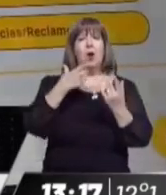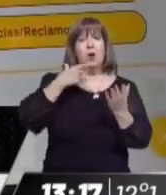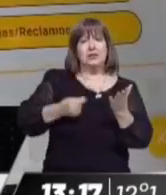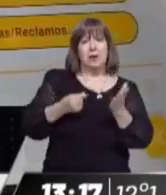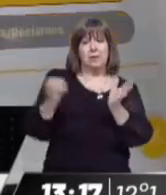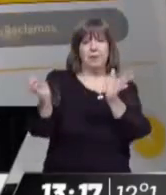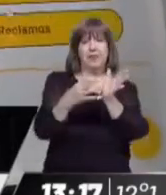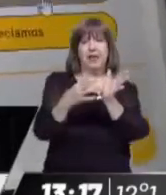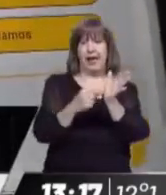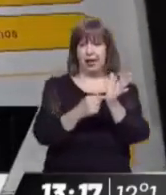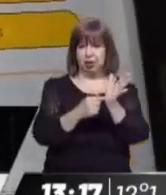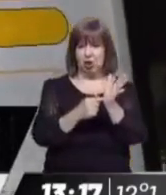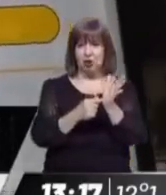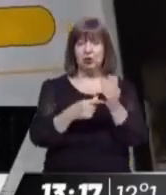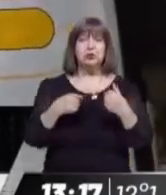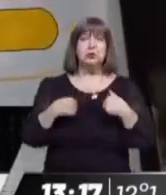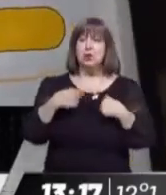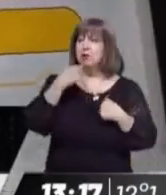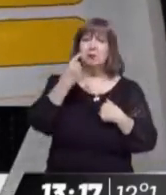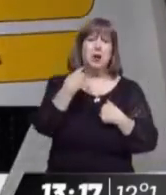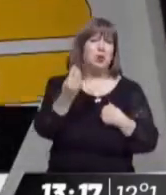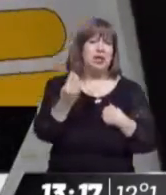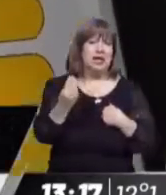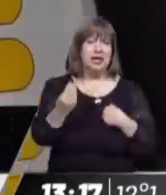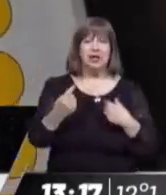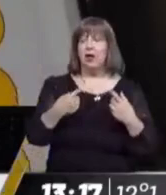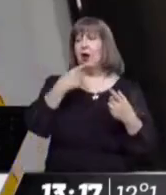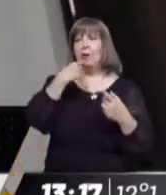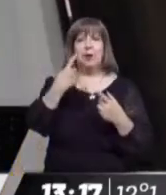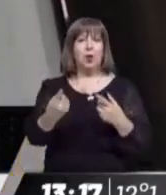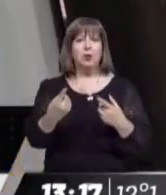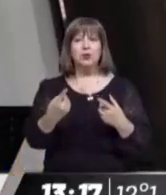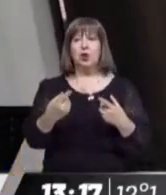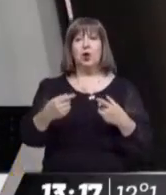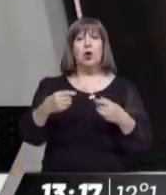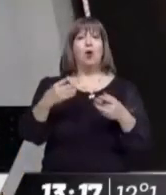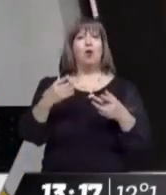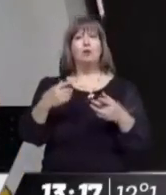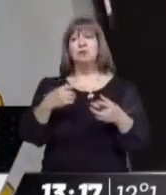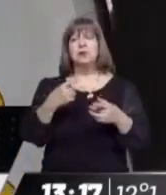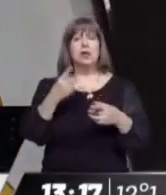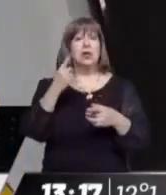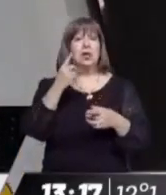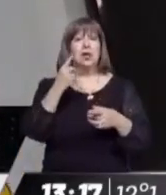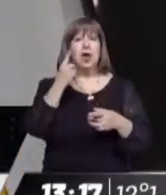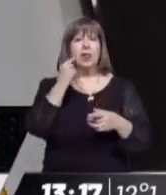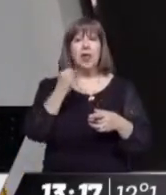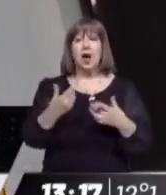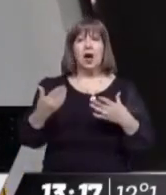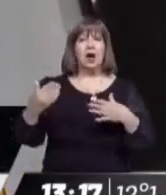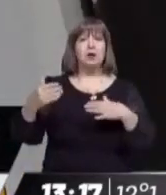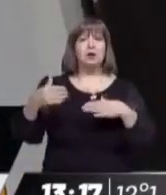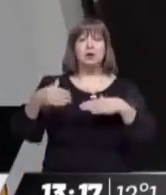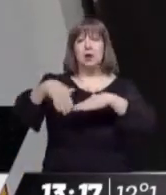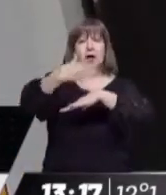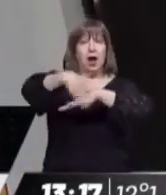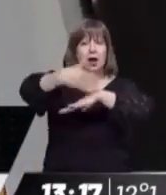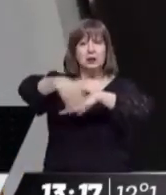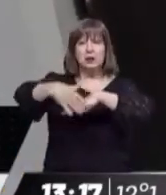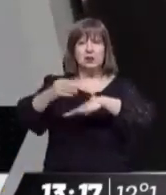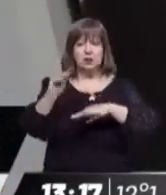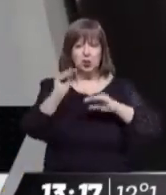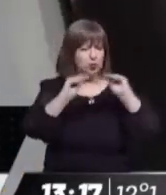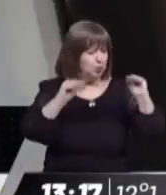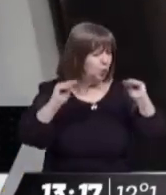ejemplo ahí nosotros podemos preguntar la frecuencia de la vía de la limpieza en la vía pública hacer una denuncia si algún vecino o